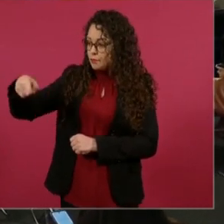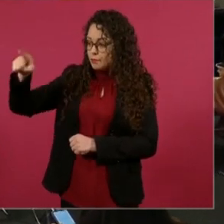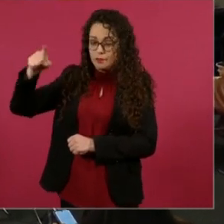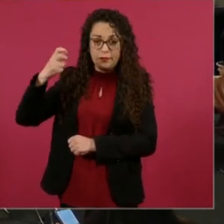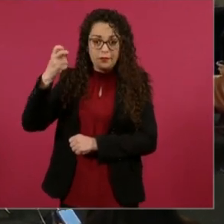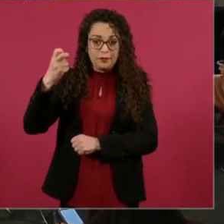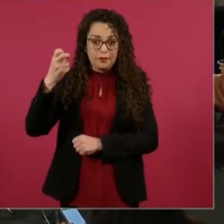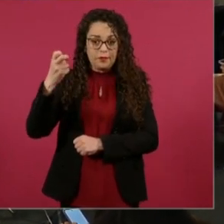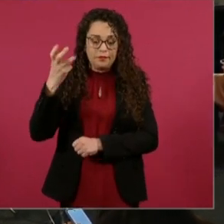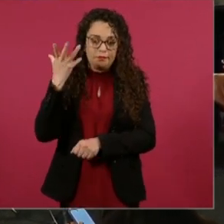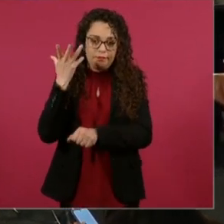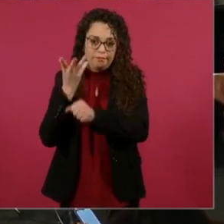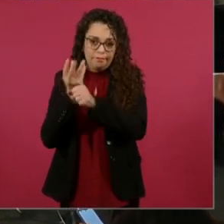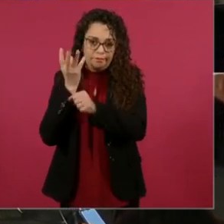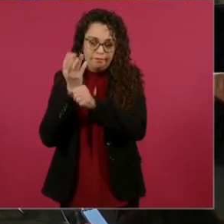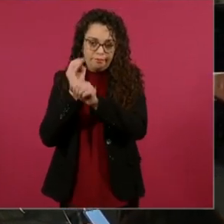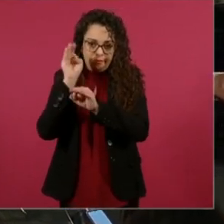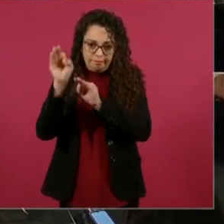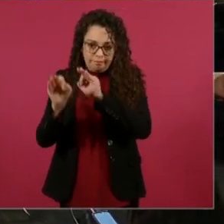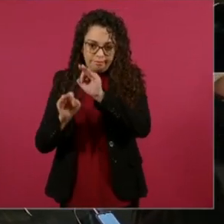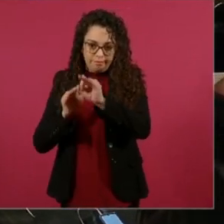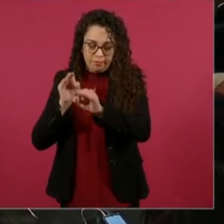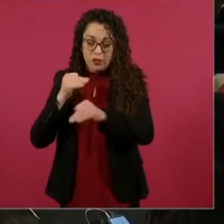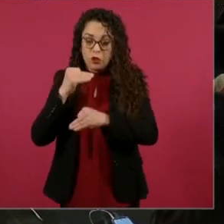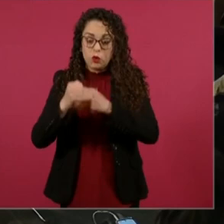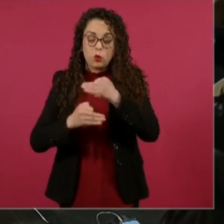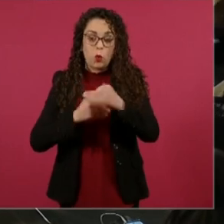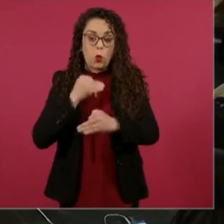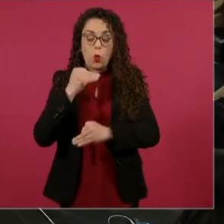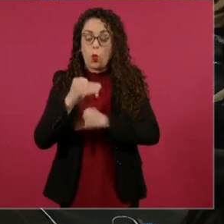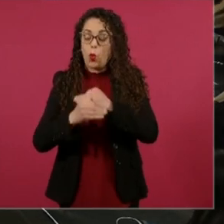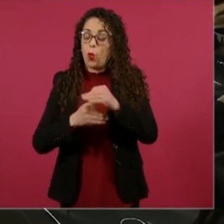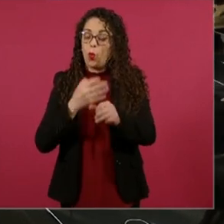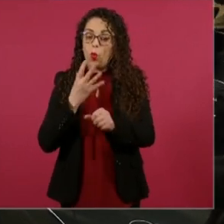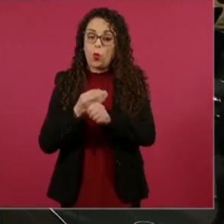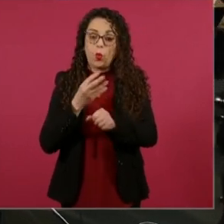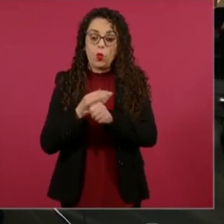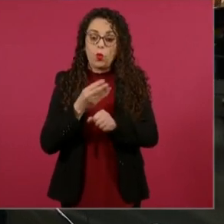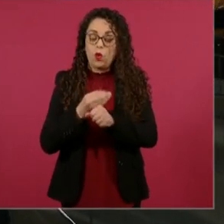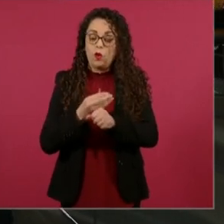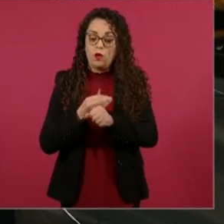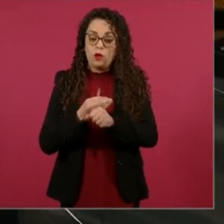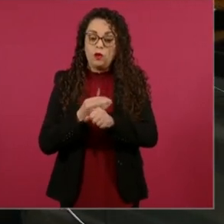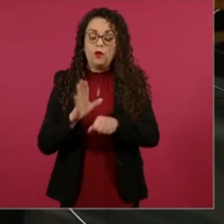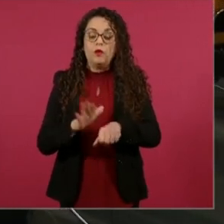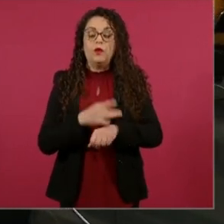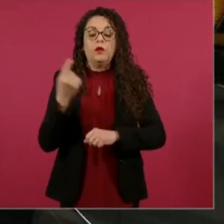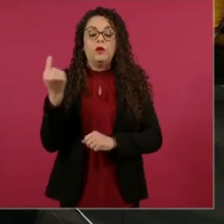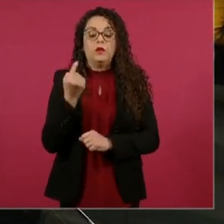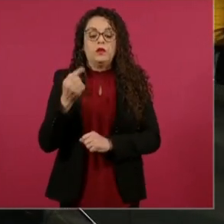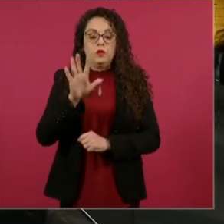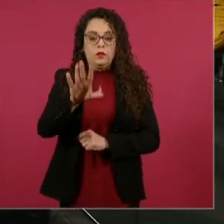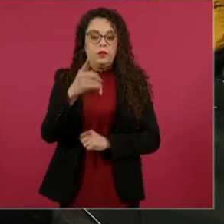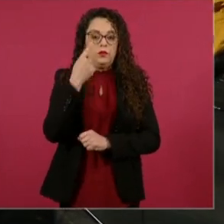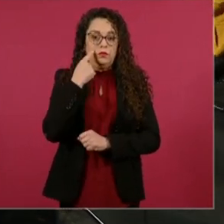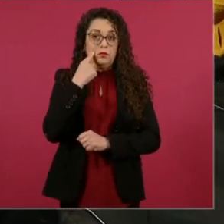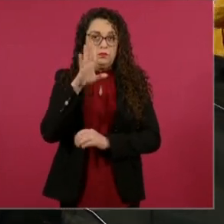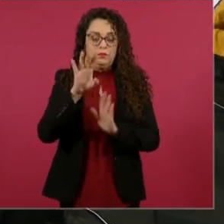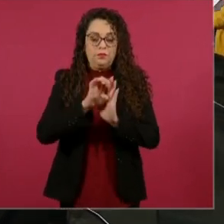se le va a dar mantenimiento, todo. Porque, por ejemplo, imagínense cómo está si hoy vamos,